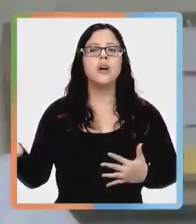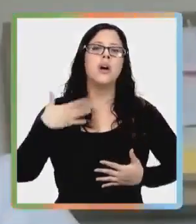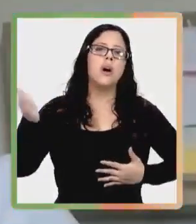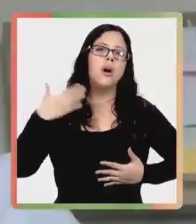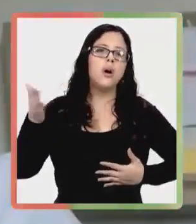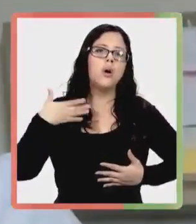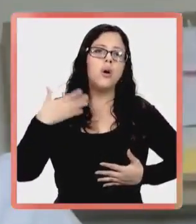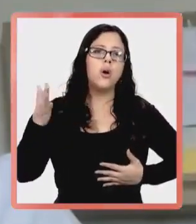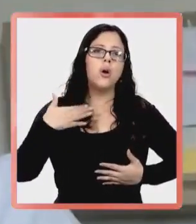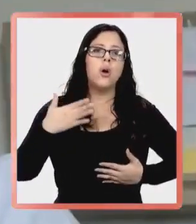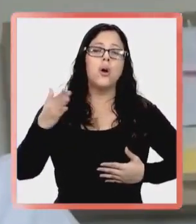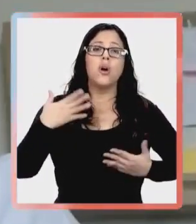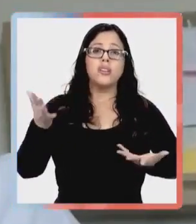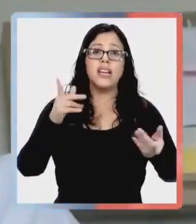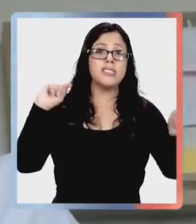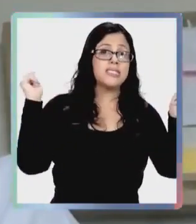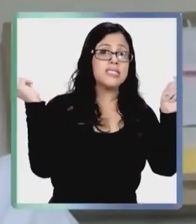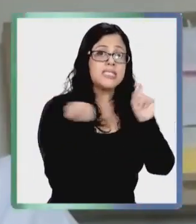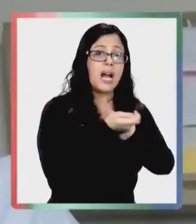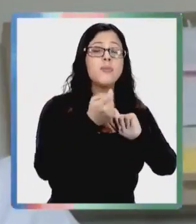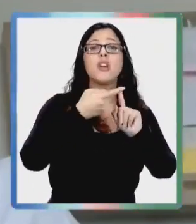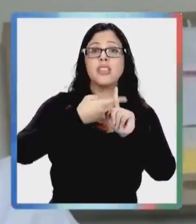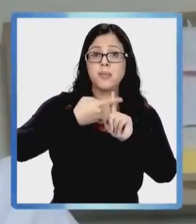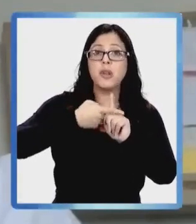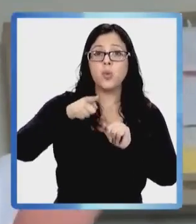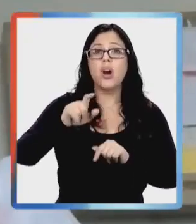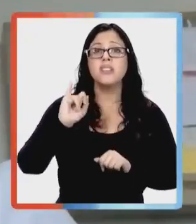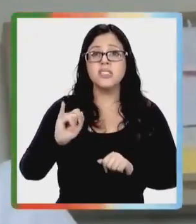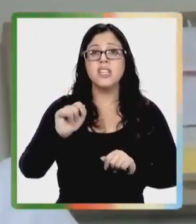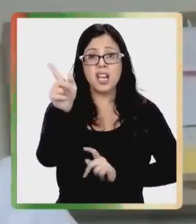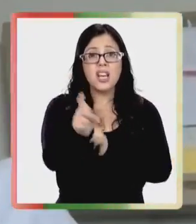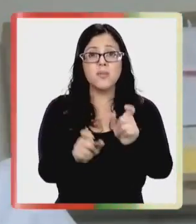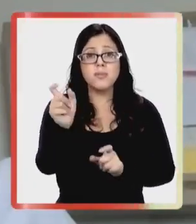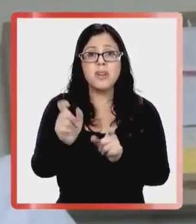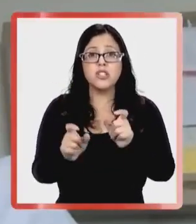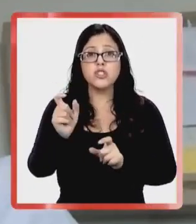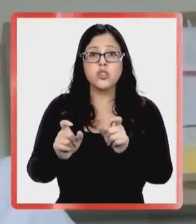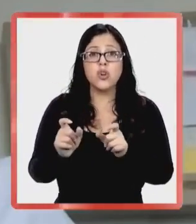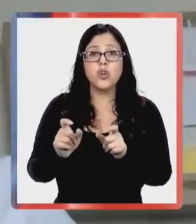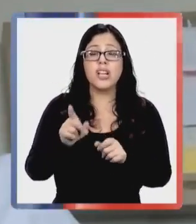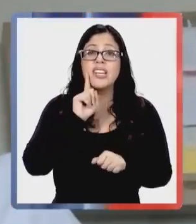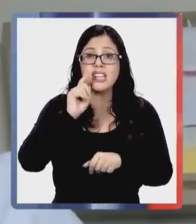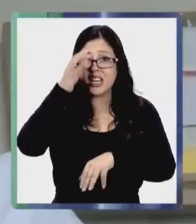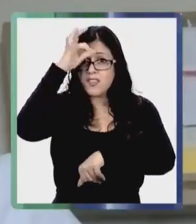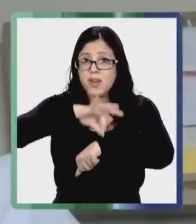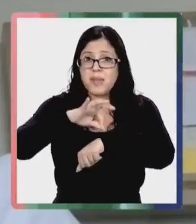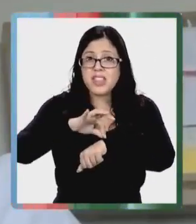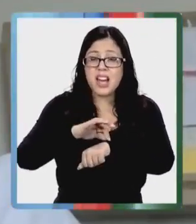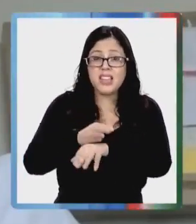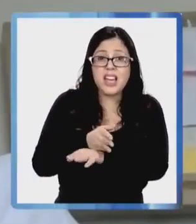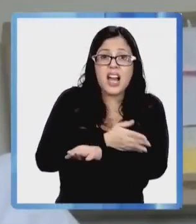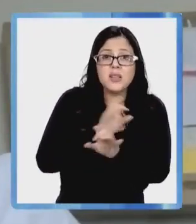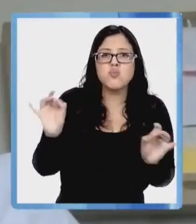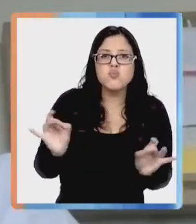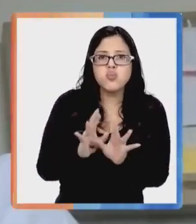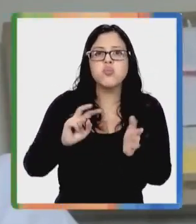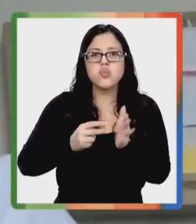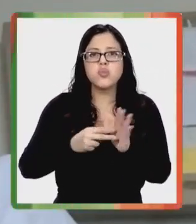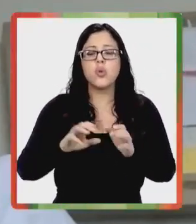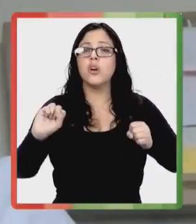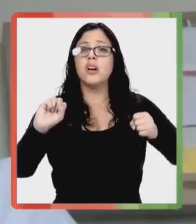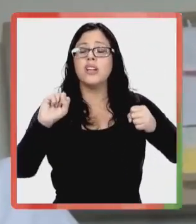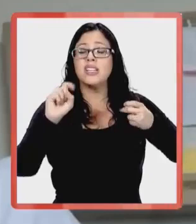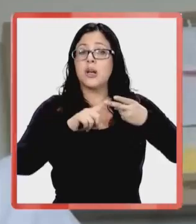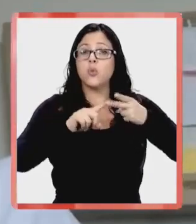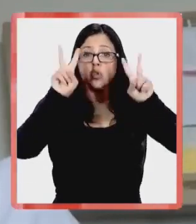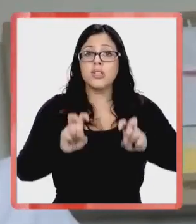sudándola. Eso, el calor extremo y que el cambio brusco de temperatura puede provocar en los sujetos preestablecidos con una enfermedad, provocar algún